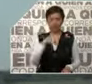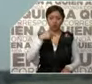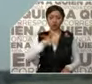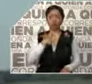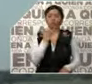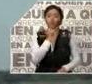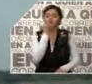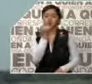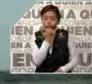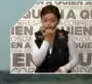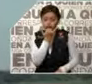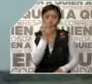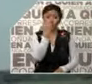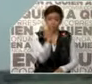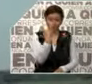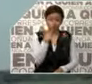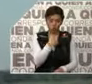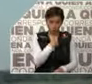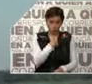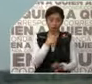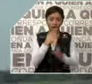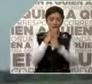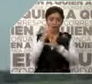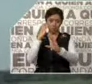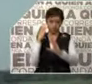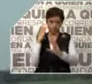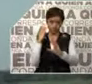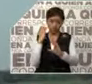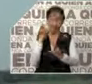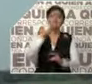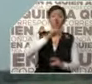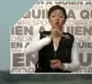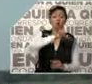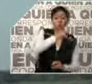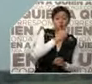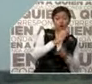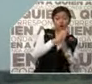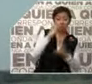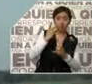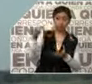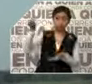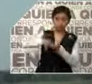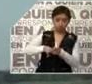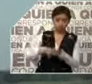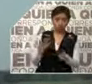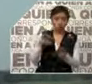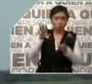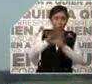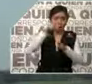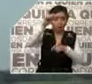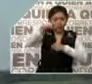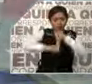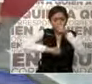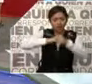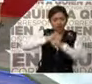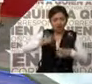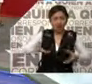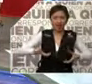sea camioneta y otra es que sea de carga, pero así no se cargan las cosas. Y menos cuando estamos en una carretera. No, imagínate,